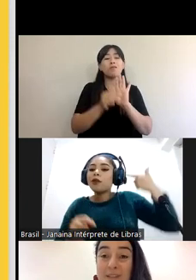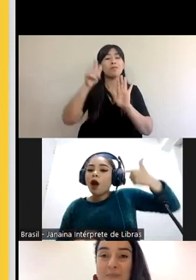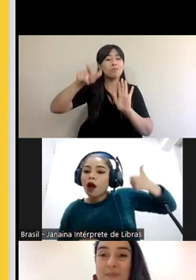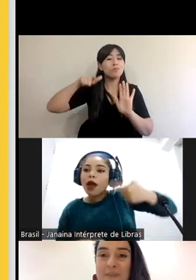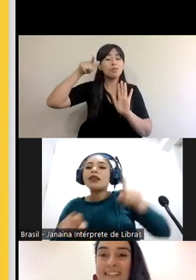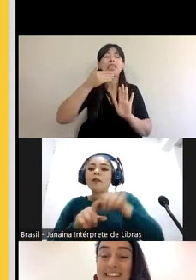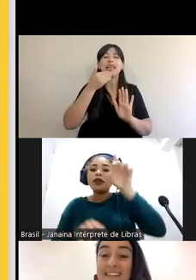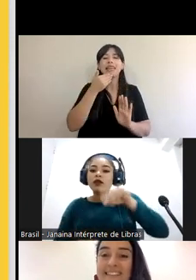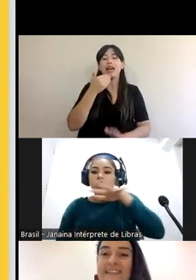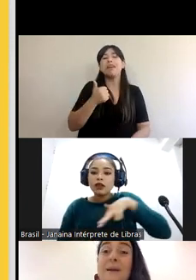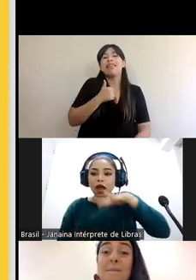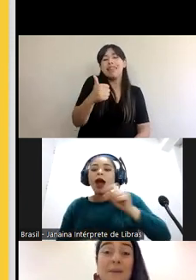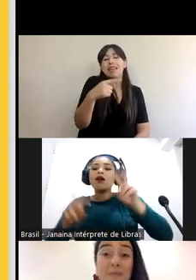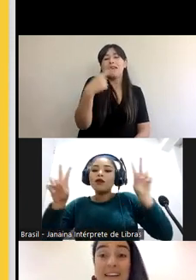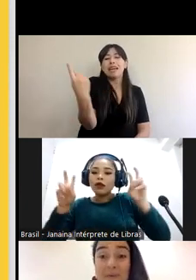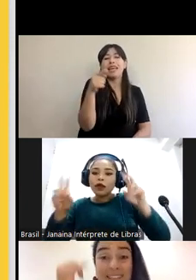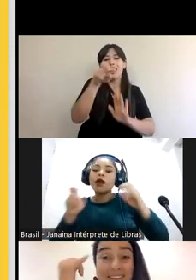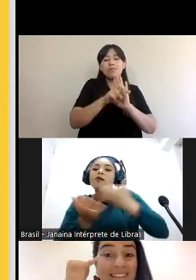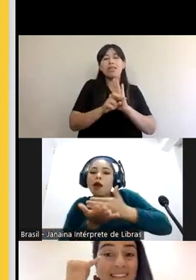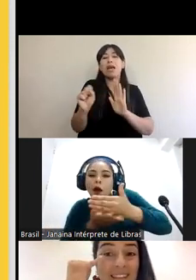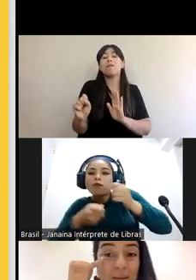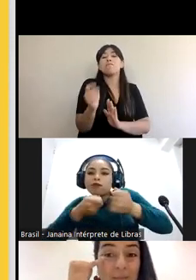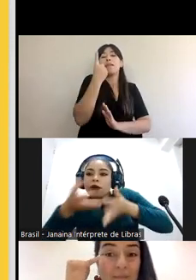del proyecto Mis Primeras Señas. Mi nombre en lengua de